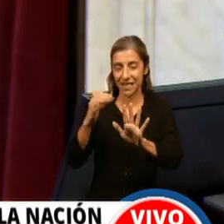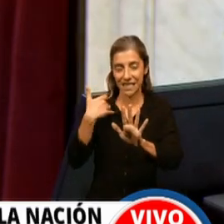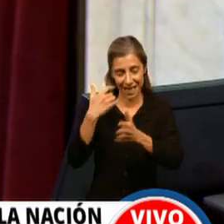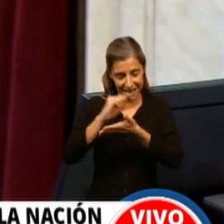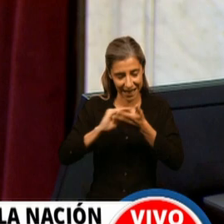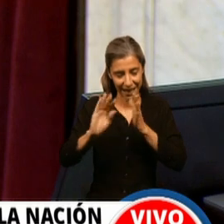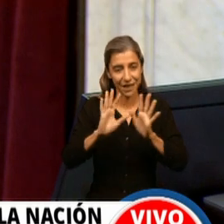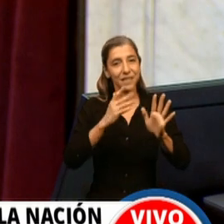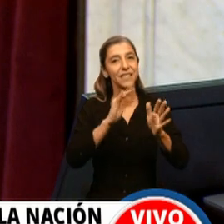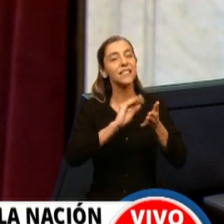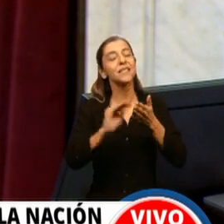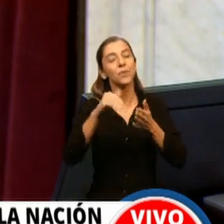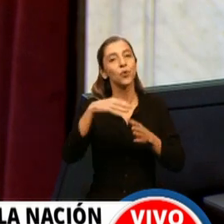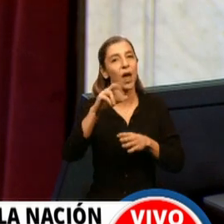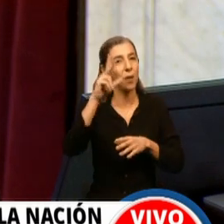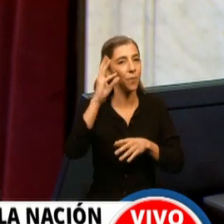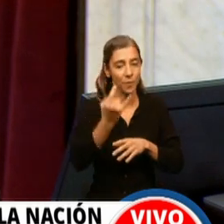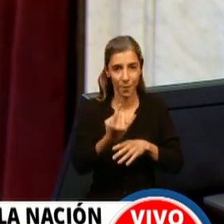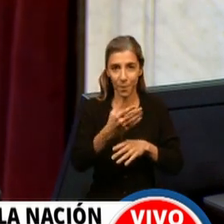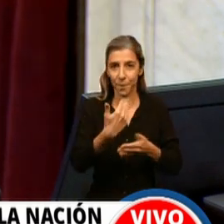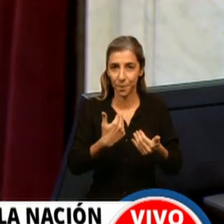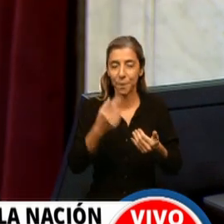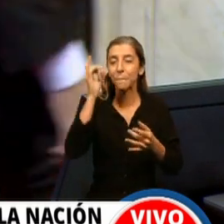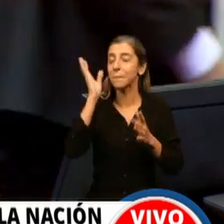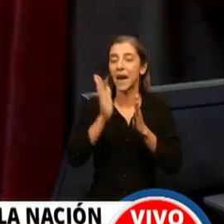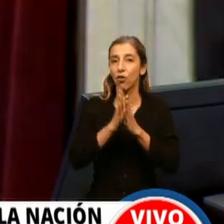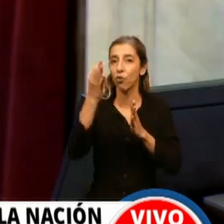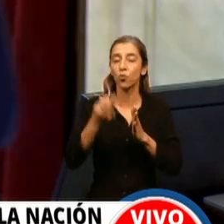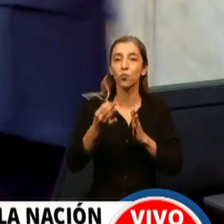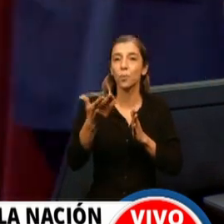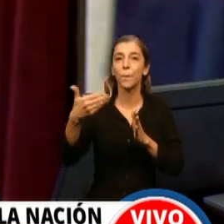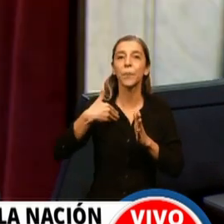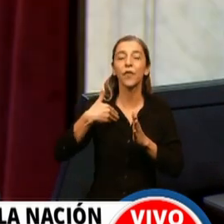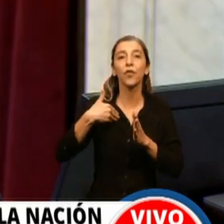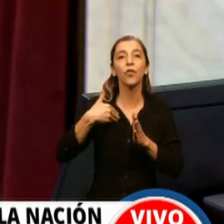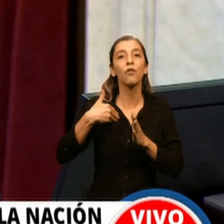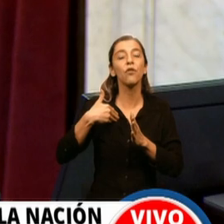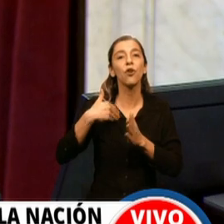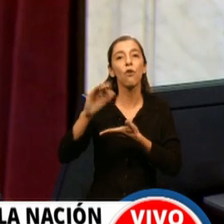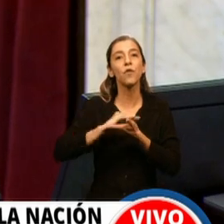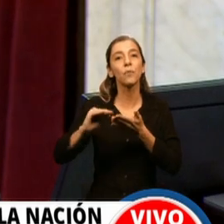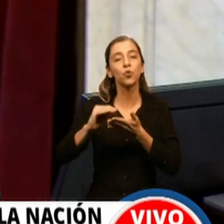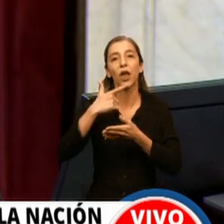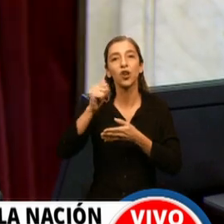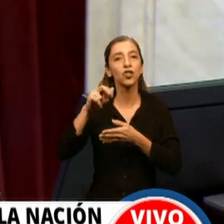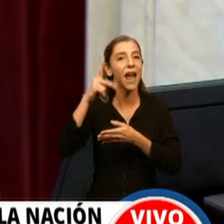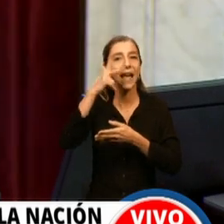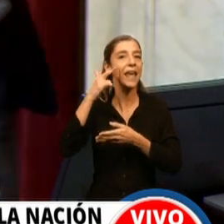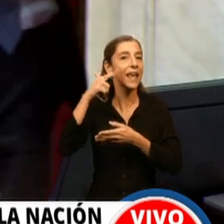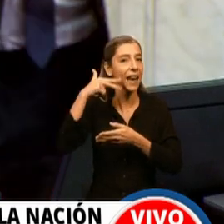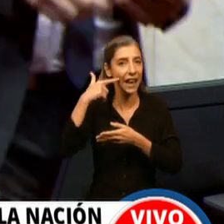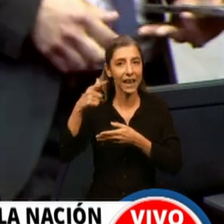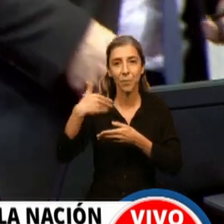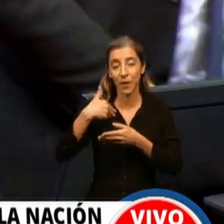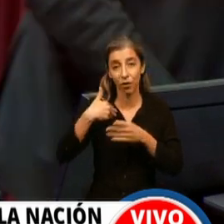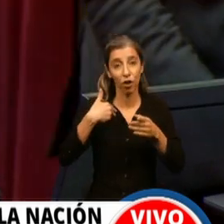si diputado amoroso perdón tengo pedido de la palabra del diputado jorge sarghini si lo tengo pedido antes